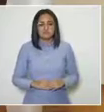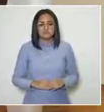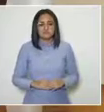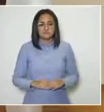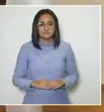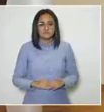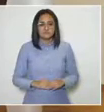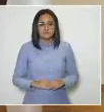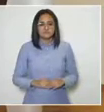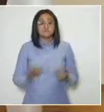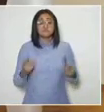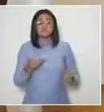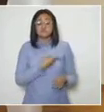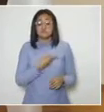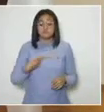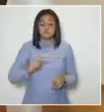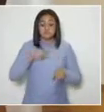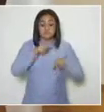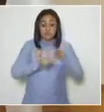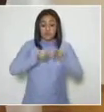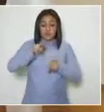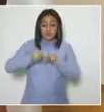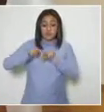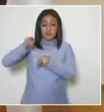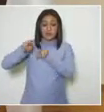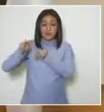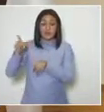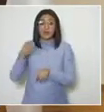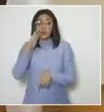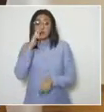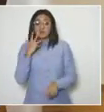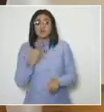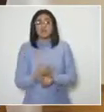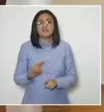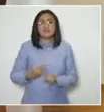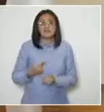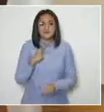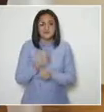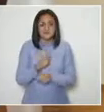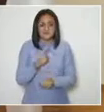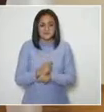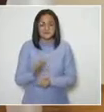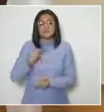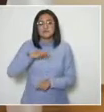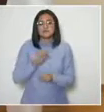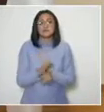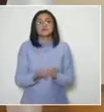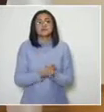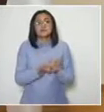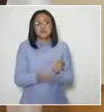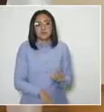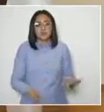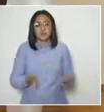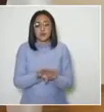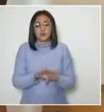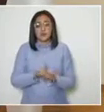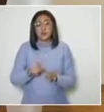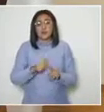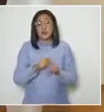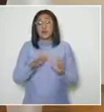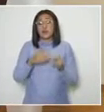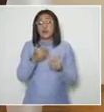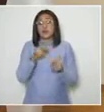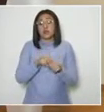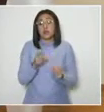es niveles de responsabilidad pero existe aún un extorsionador extorsionadores en las